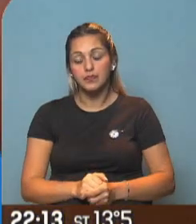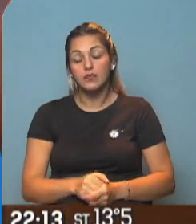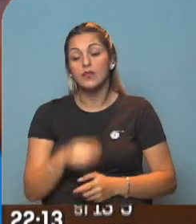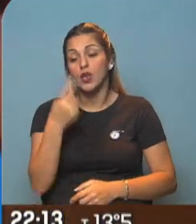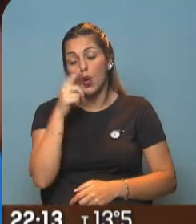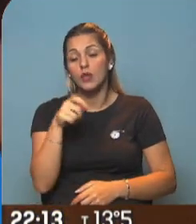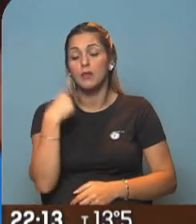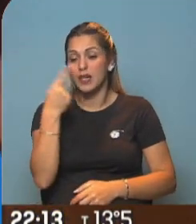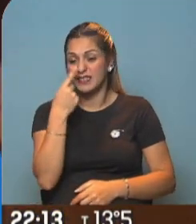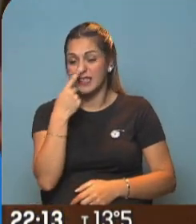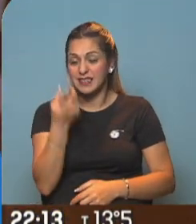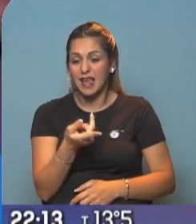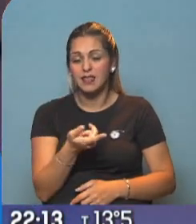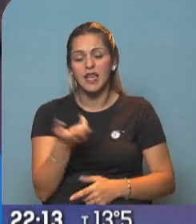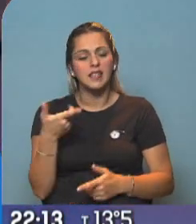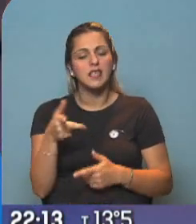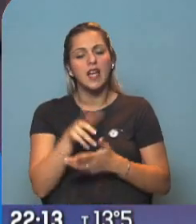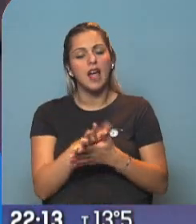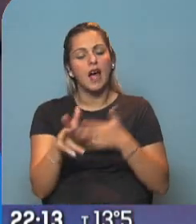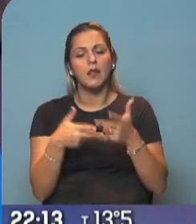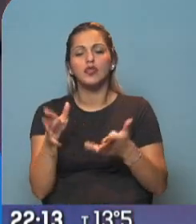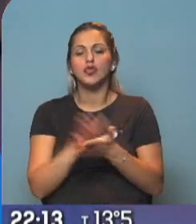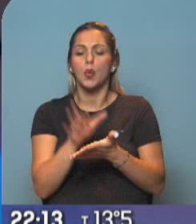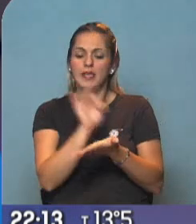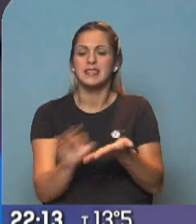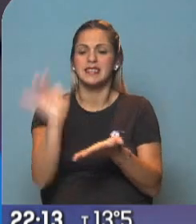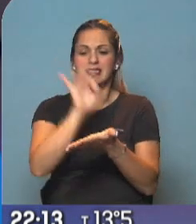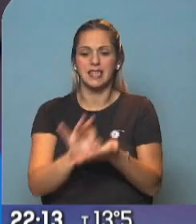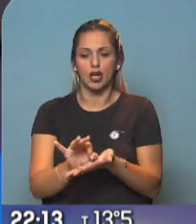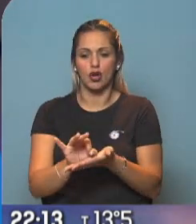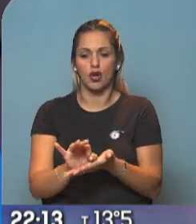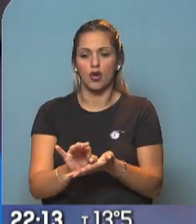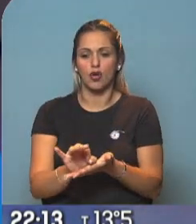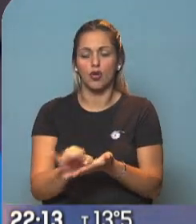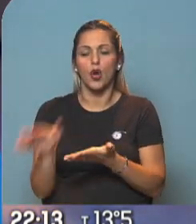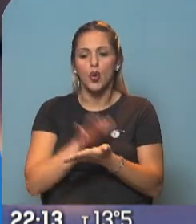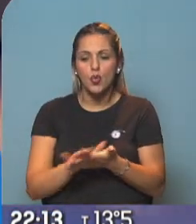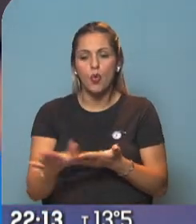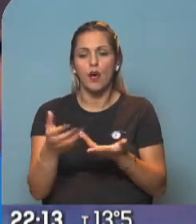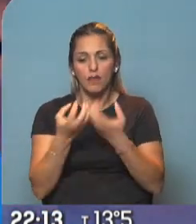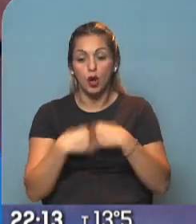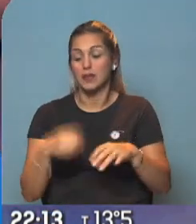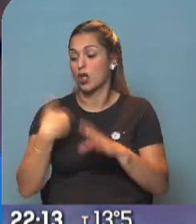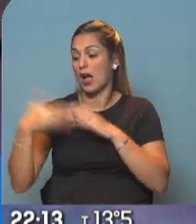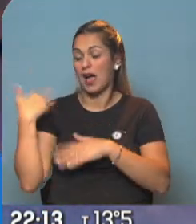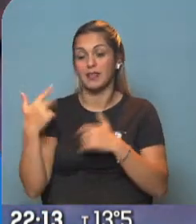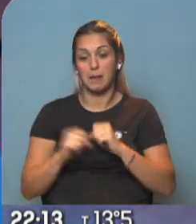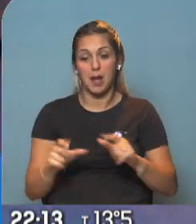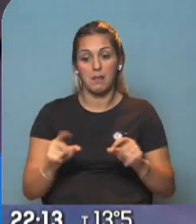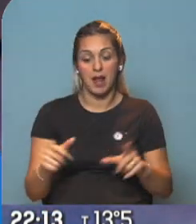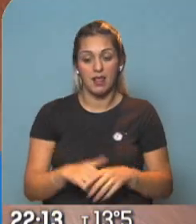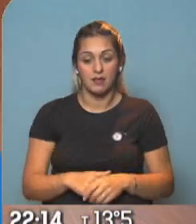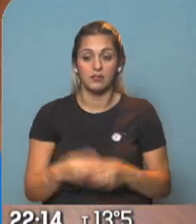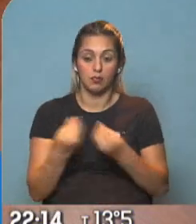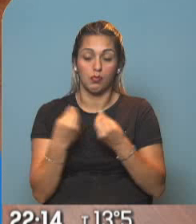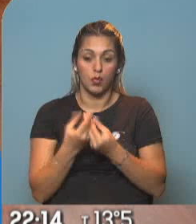interesante para analizar, es esta idea del nuevo comienzo. Sí. ¿No? La idea de lo hicimos mal, lo cual ya es problemático porque lleva muchos años, 2 décadas,